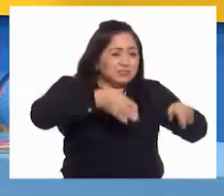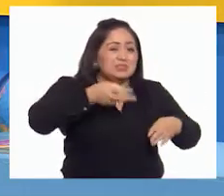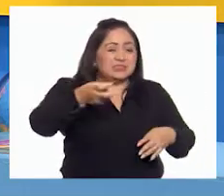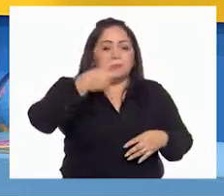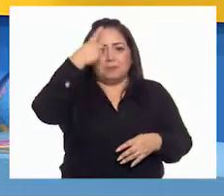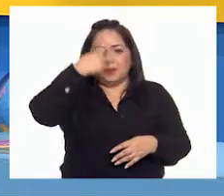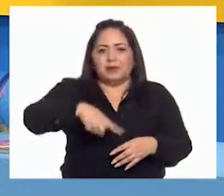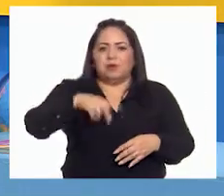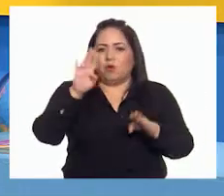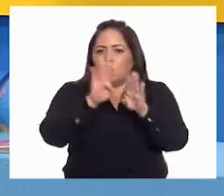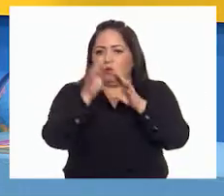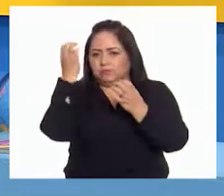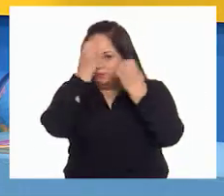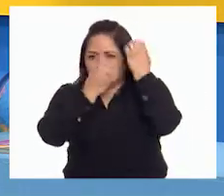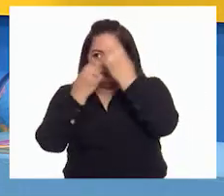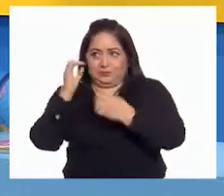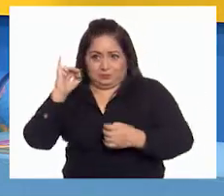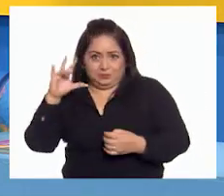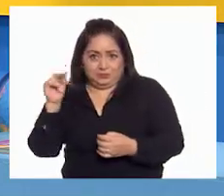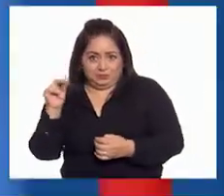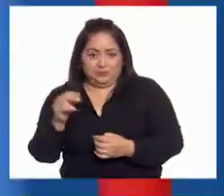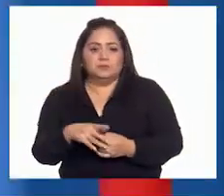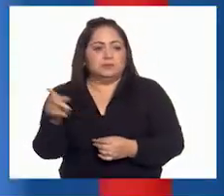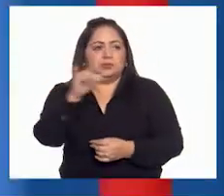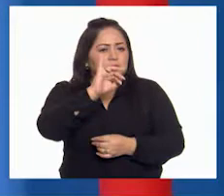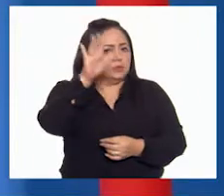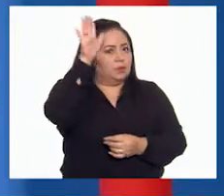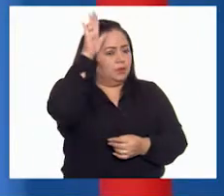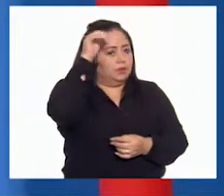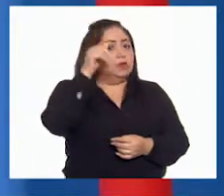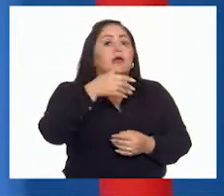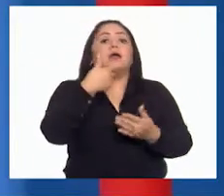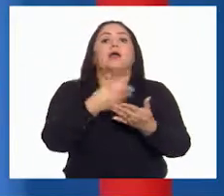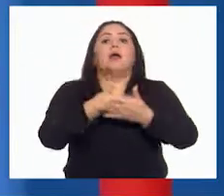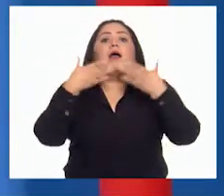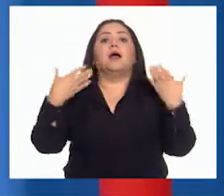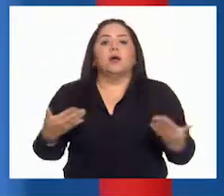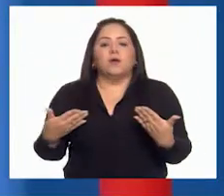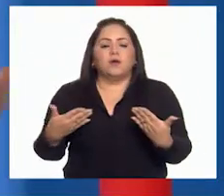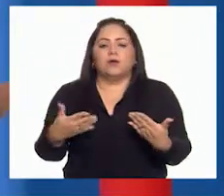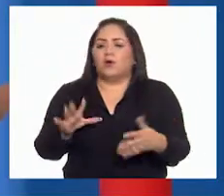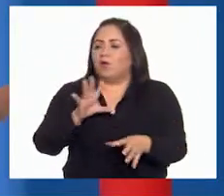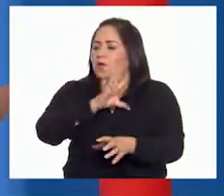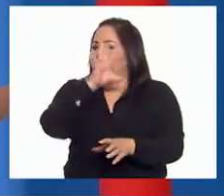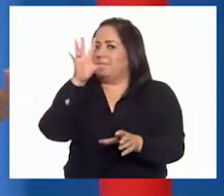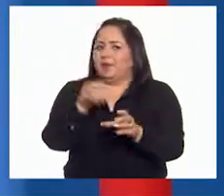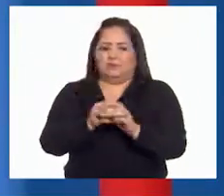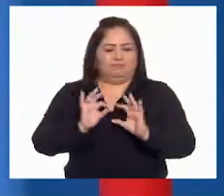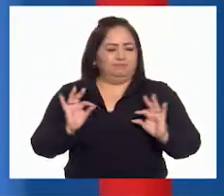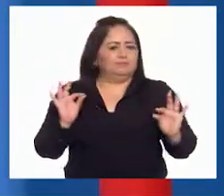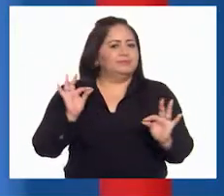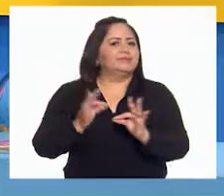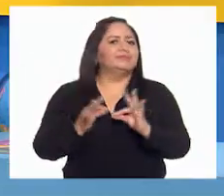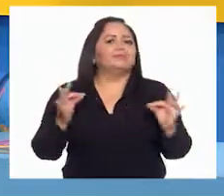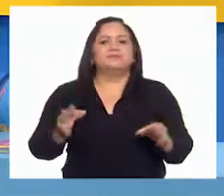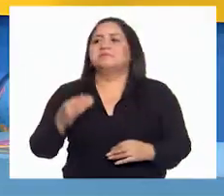para nuestro análisis. ¿De acuerdo? De acuerdo, Gaby. Y ahora sí, completamente lista. Muy bien, querida